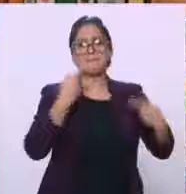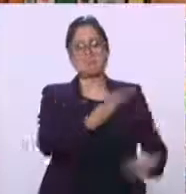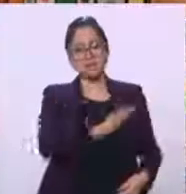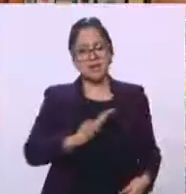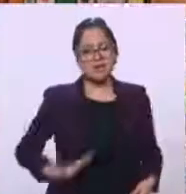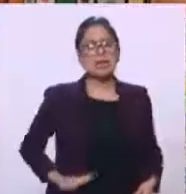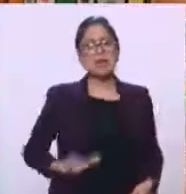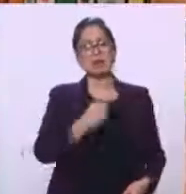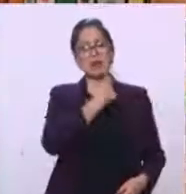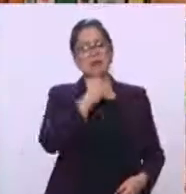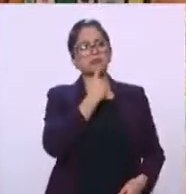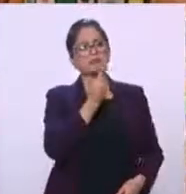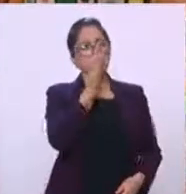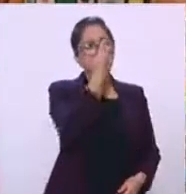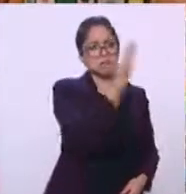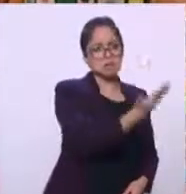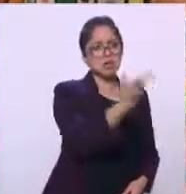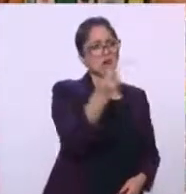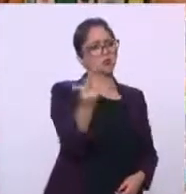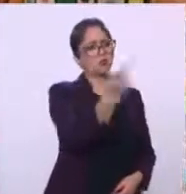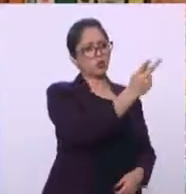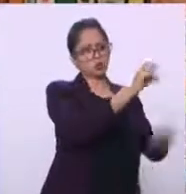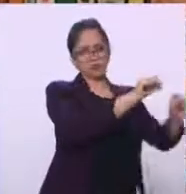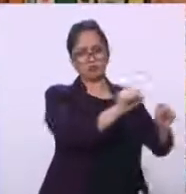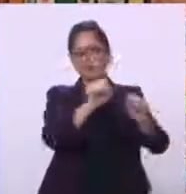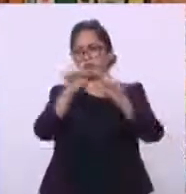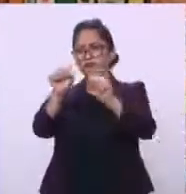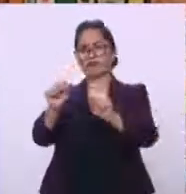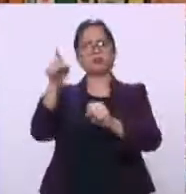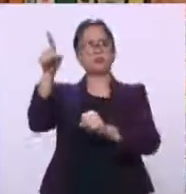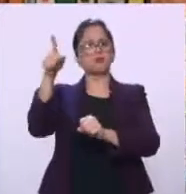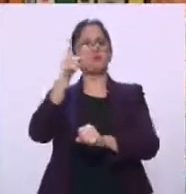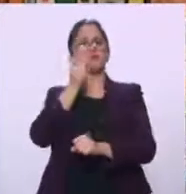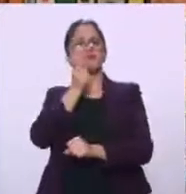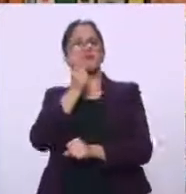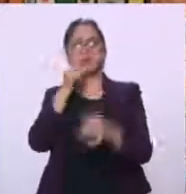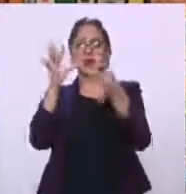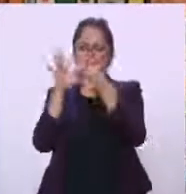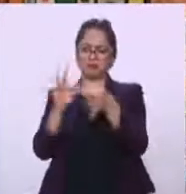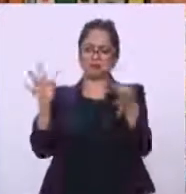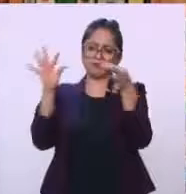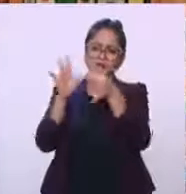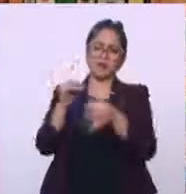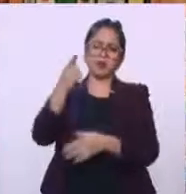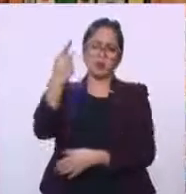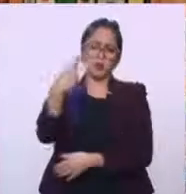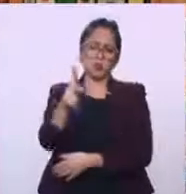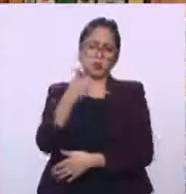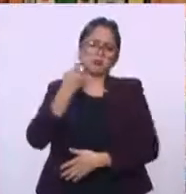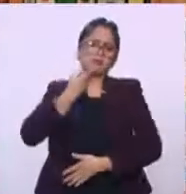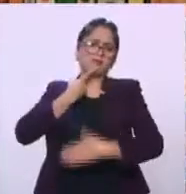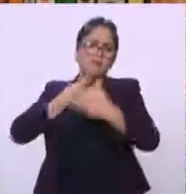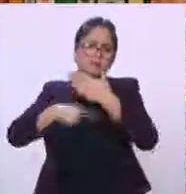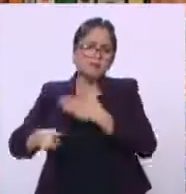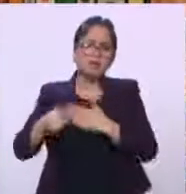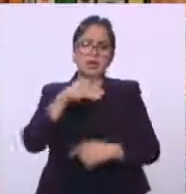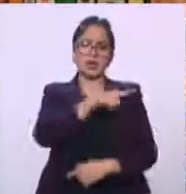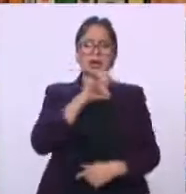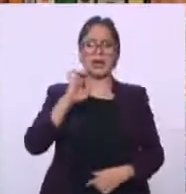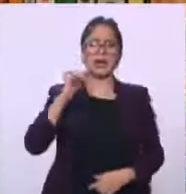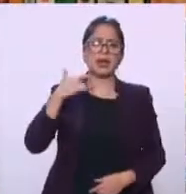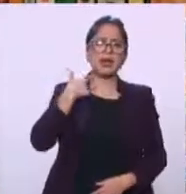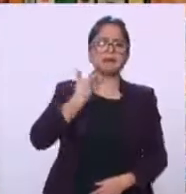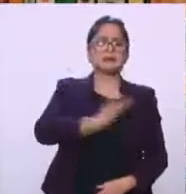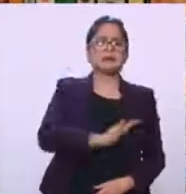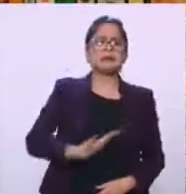que vayan a hablar, a dar sus testimonios, a hablar, a hacer sus defensas, sus declaraciones, tanto Peña Nieto como